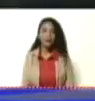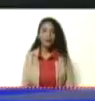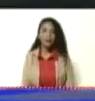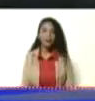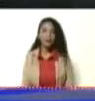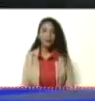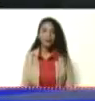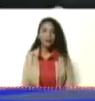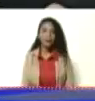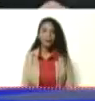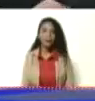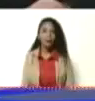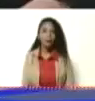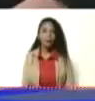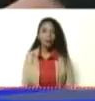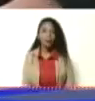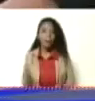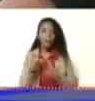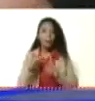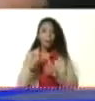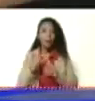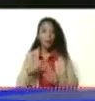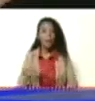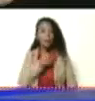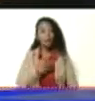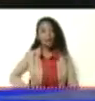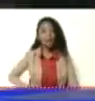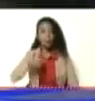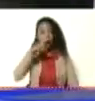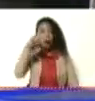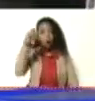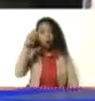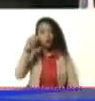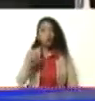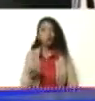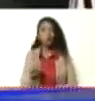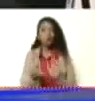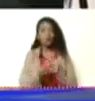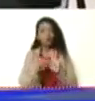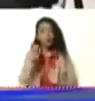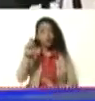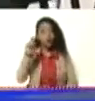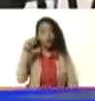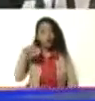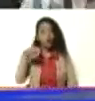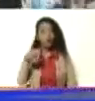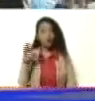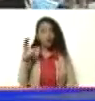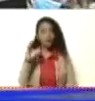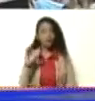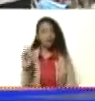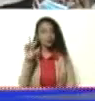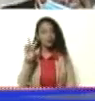Palabras del ciudadano Nicolás Maduro Moros, presidente constitucional de la República Bolivariana de Venezuela.